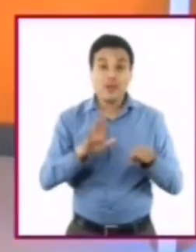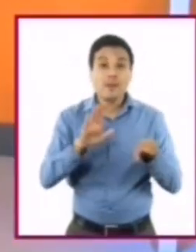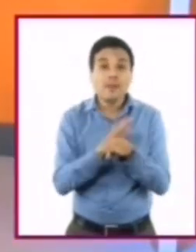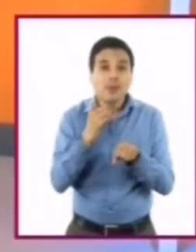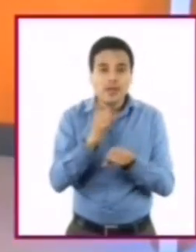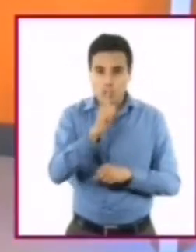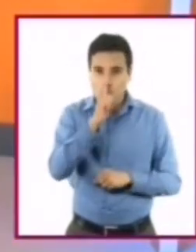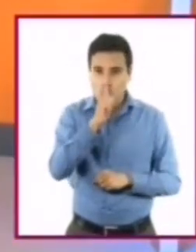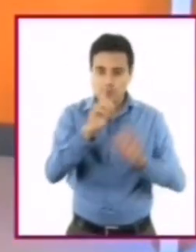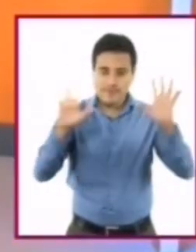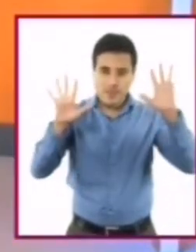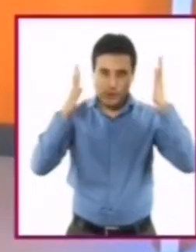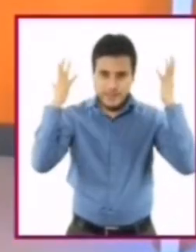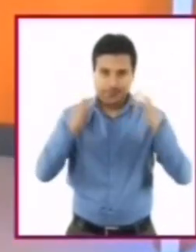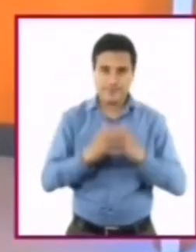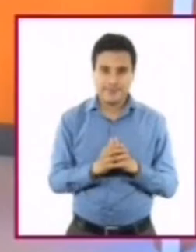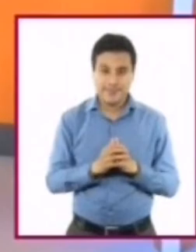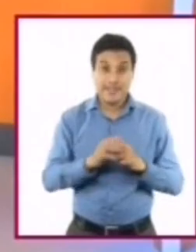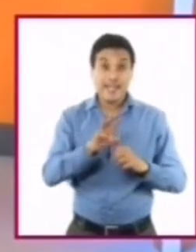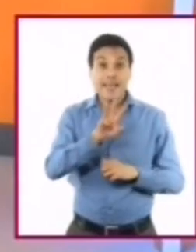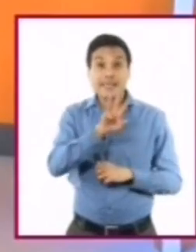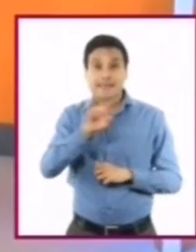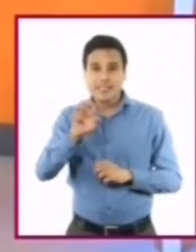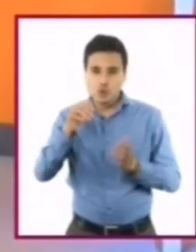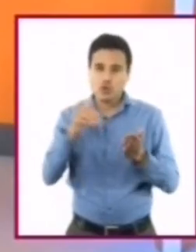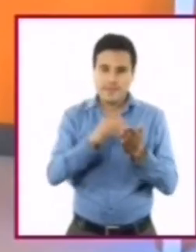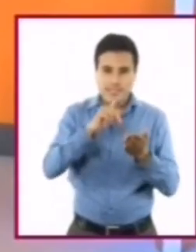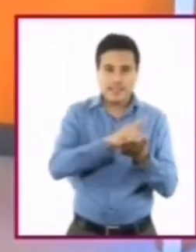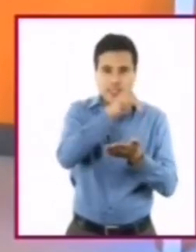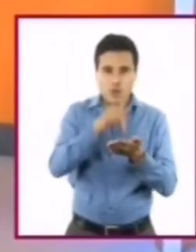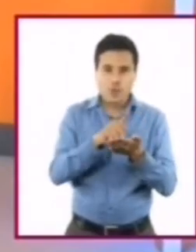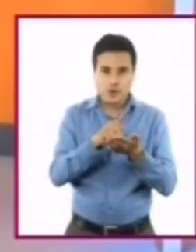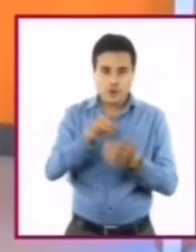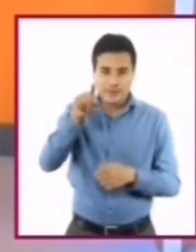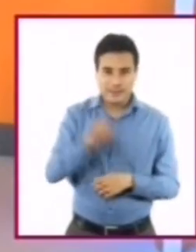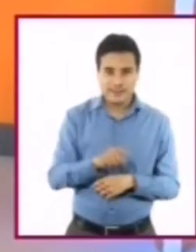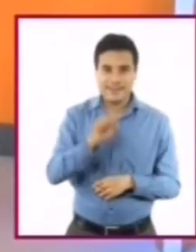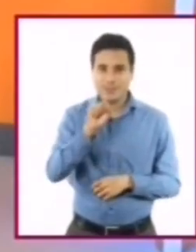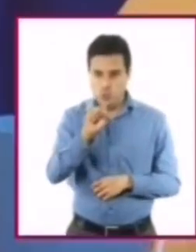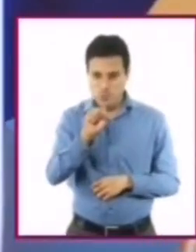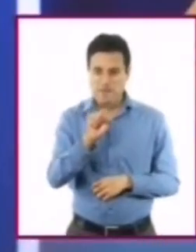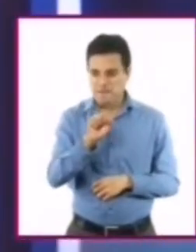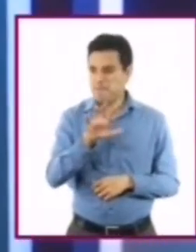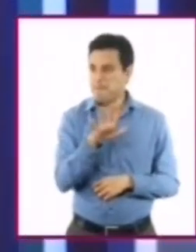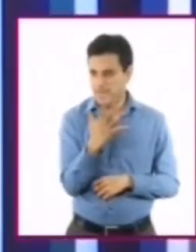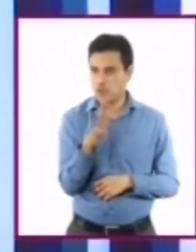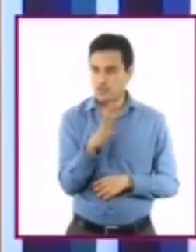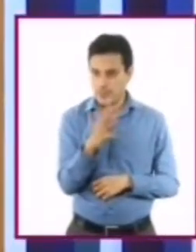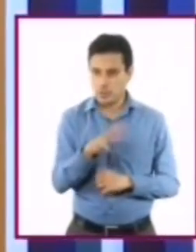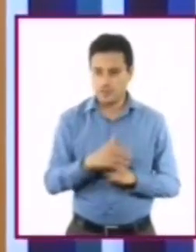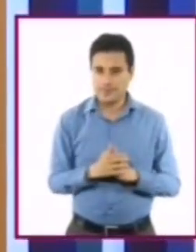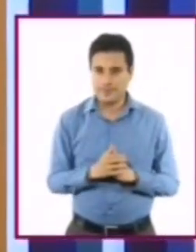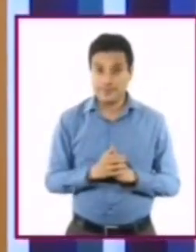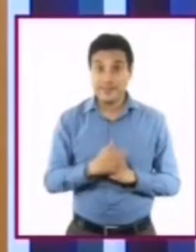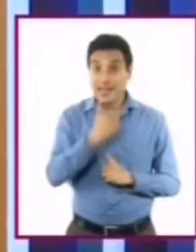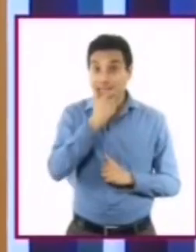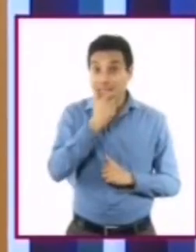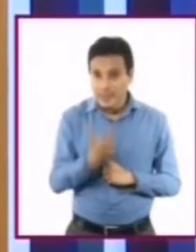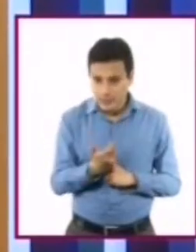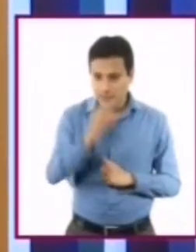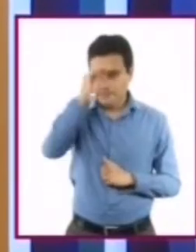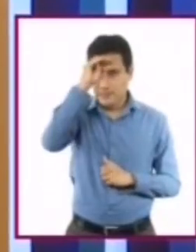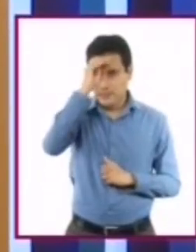velocidad de la luz en el vacío es de 300.000 kilómetros por segundo aproximadamente. Einstein